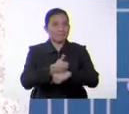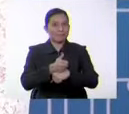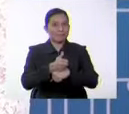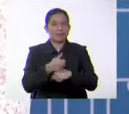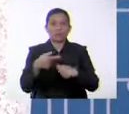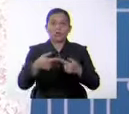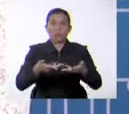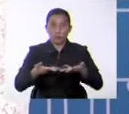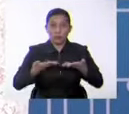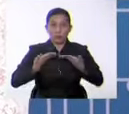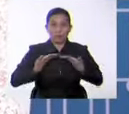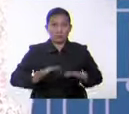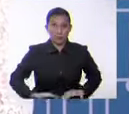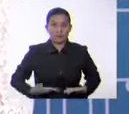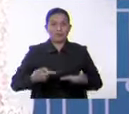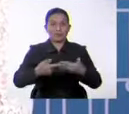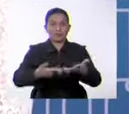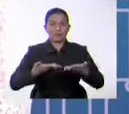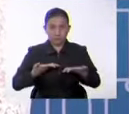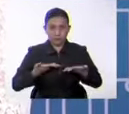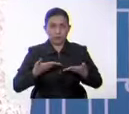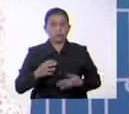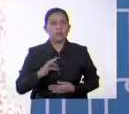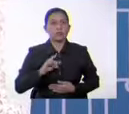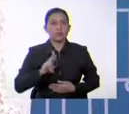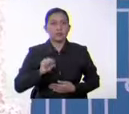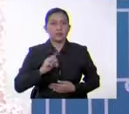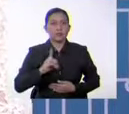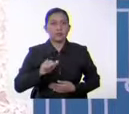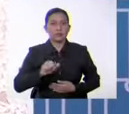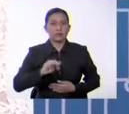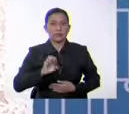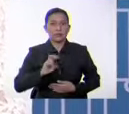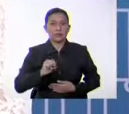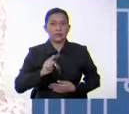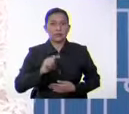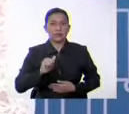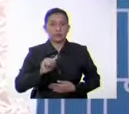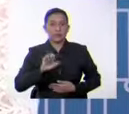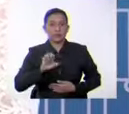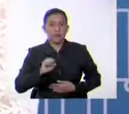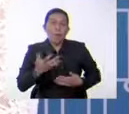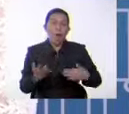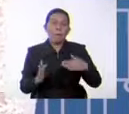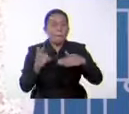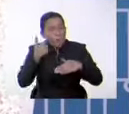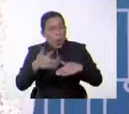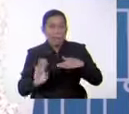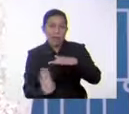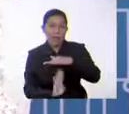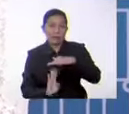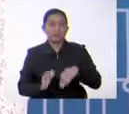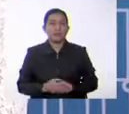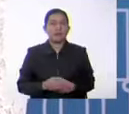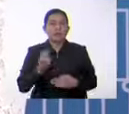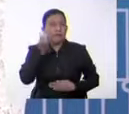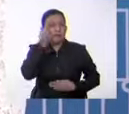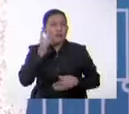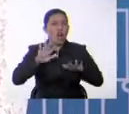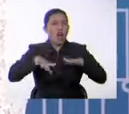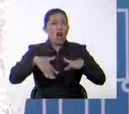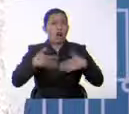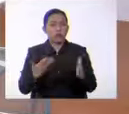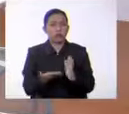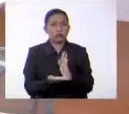derechos humanos y derechos fundamentales. Vamos a comprender un poco sobre el desarrollo histórico de los derechos humanos